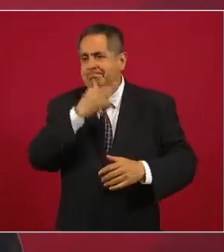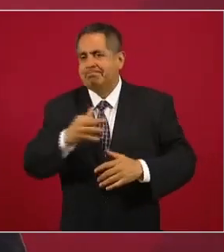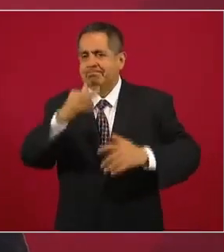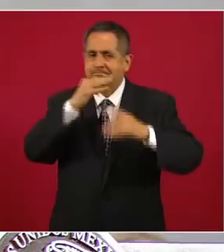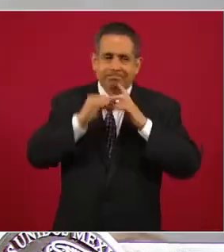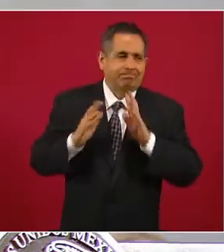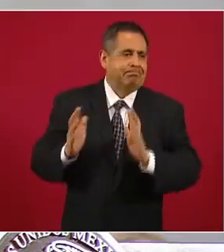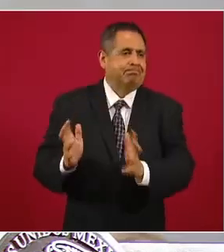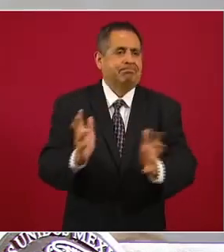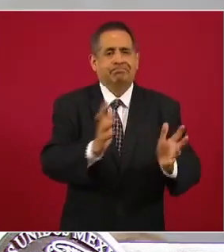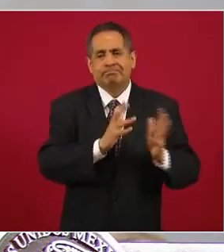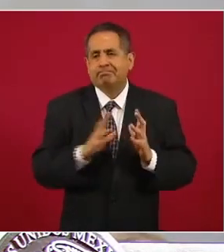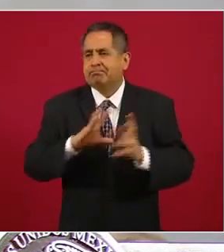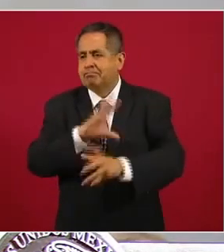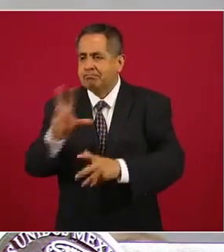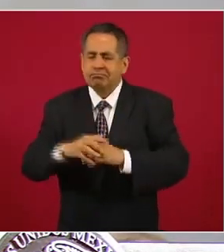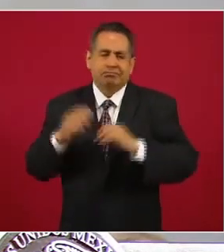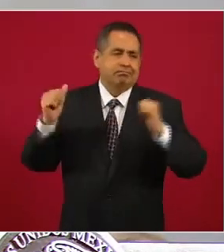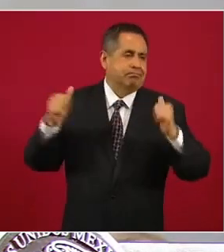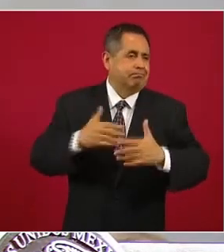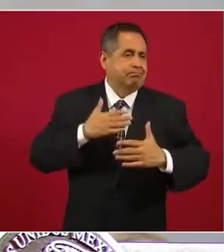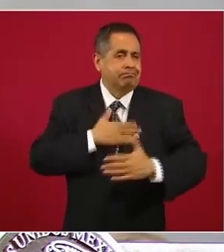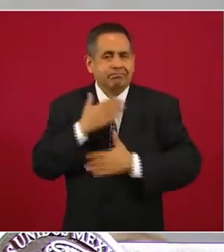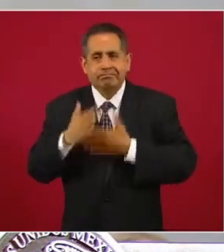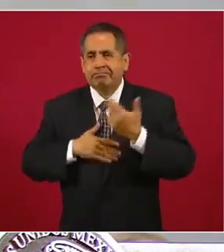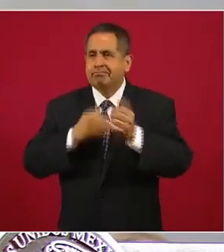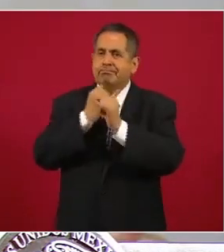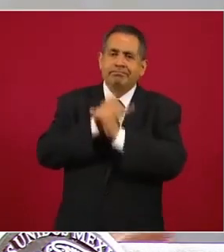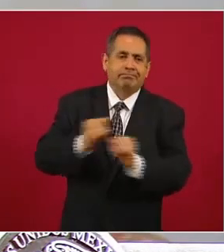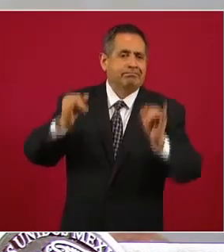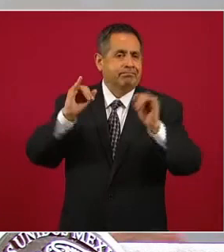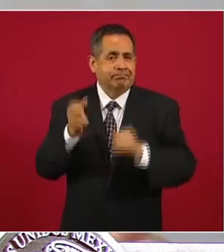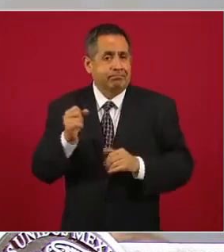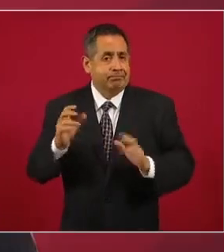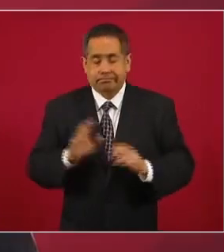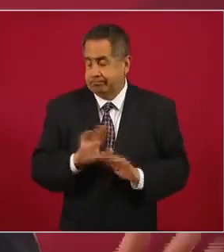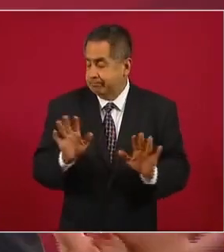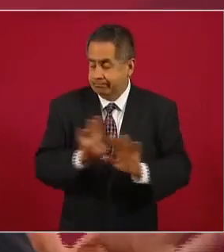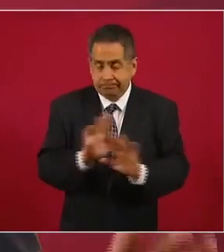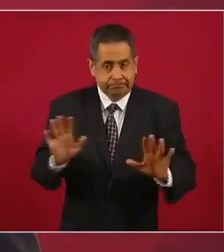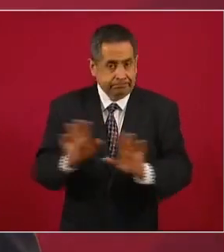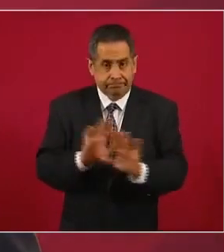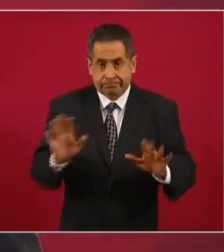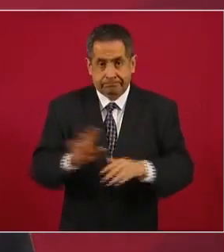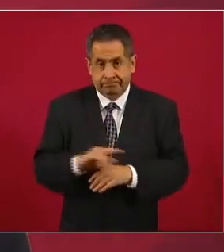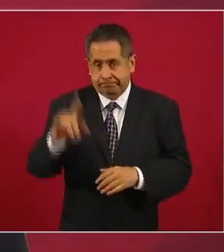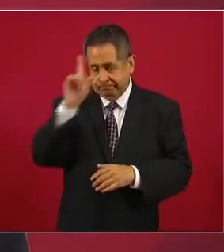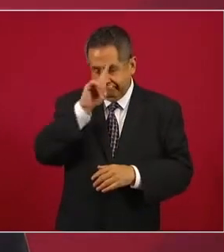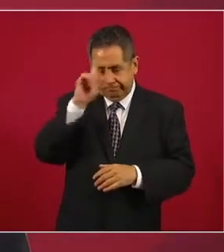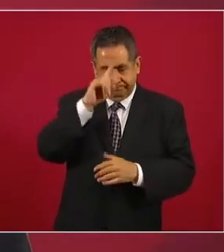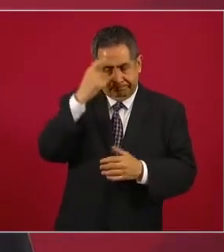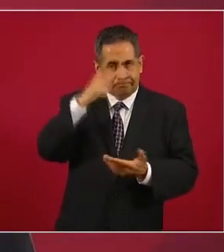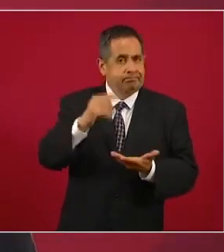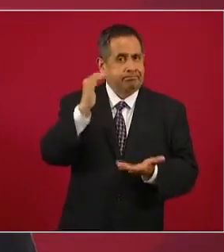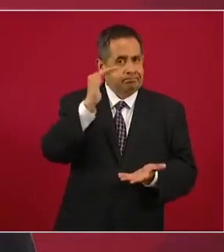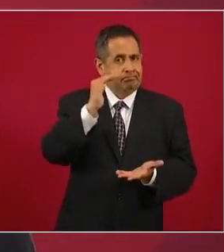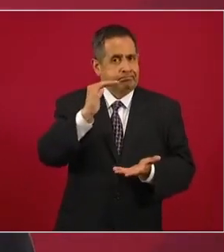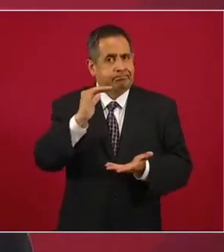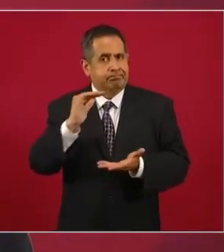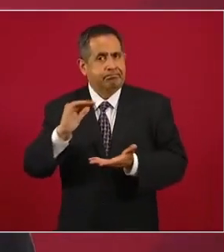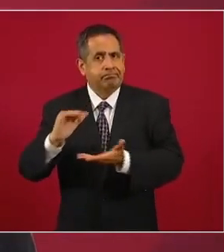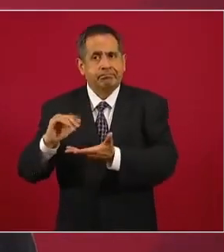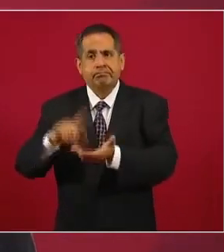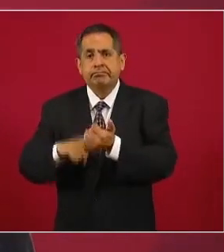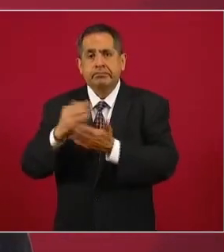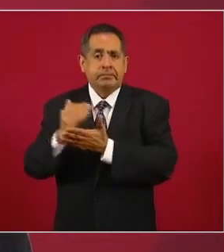o alguna celebración masiva, para que logremos mantener este ritmo de disminución de los